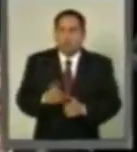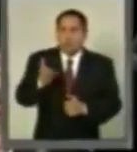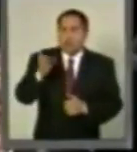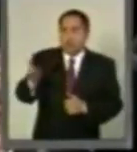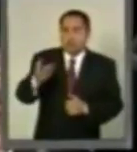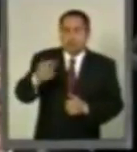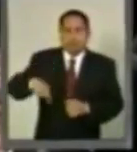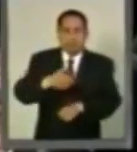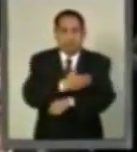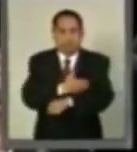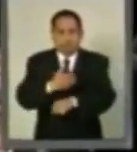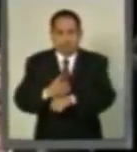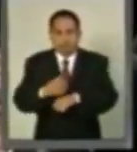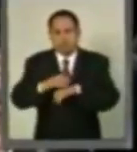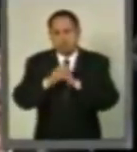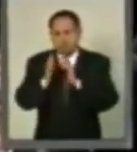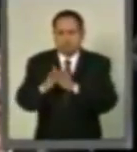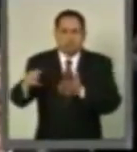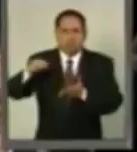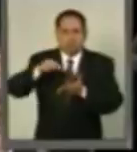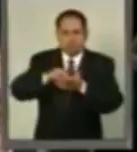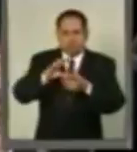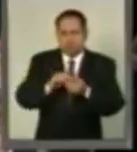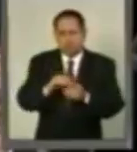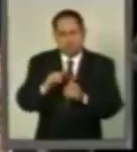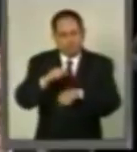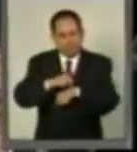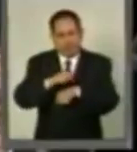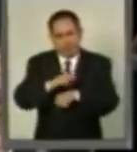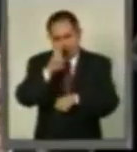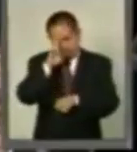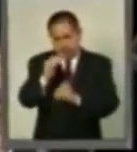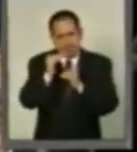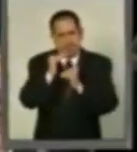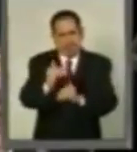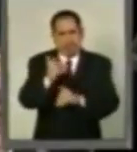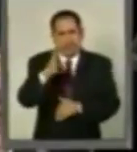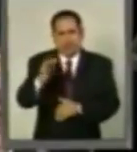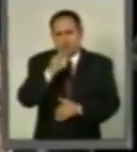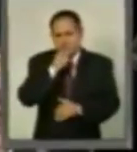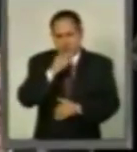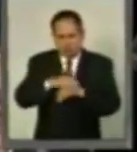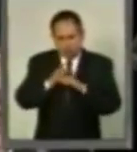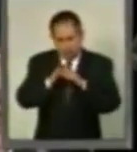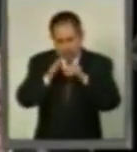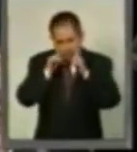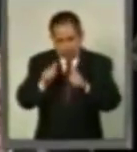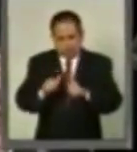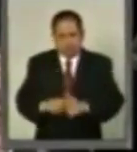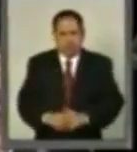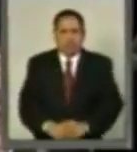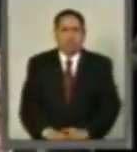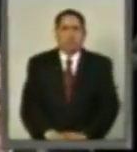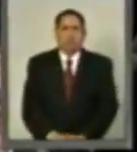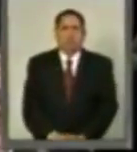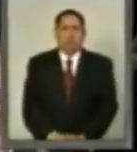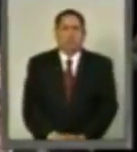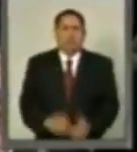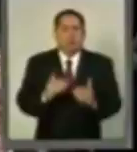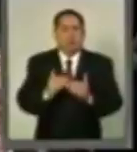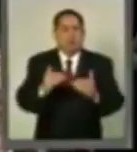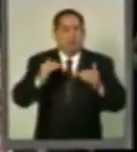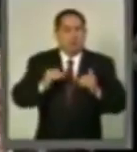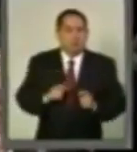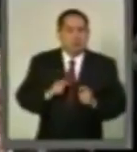a mis compañeros que harán uso de la palabra, por favor respeten los 10 minutos asignados. En